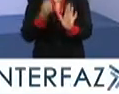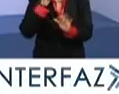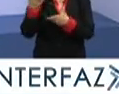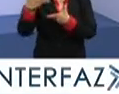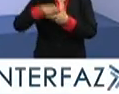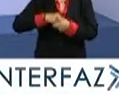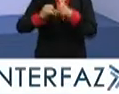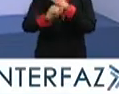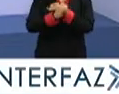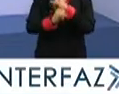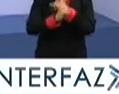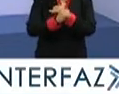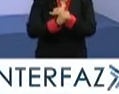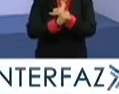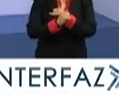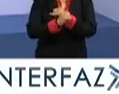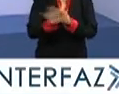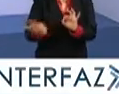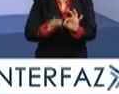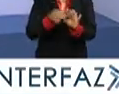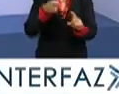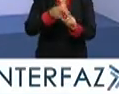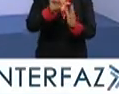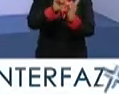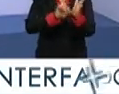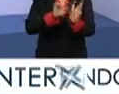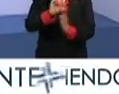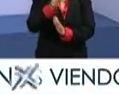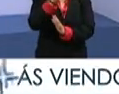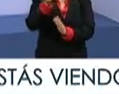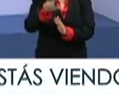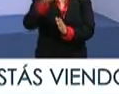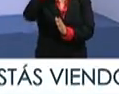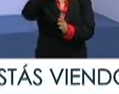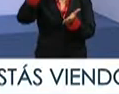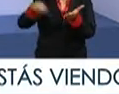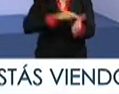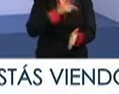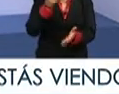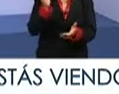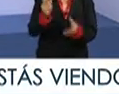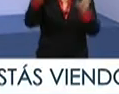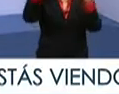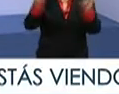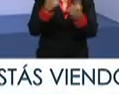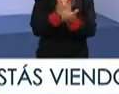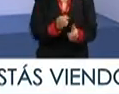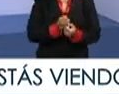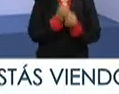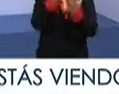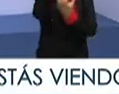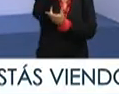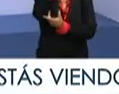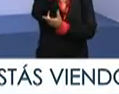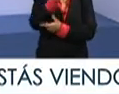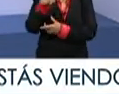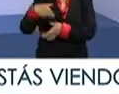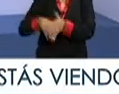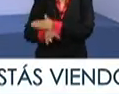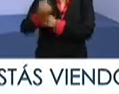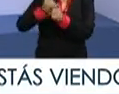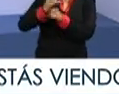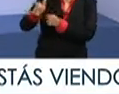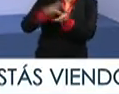por supuesto, el Internet. Concretamente, el artículo 21 de la Convención, dedicada a la libertad de expresión y opinión y al acceso a